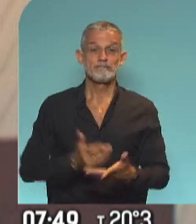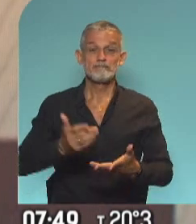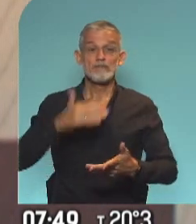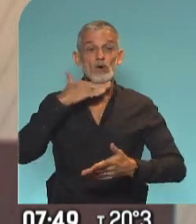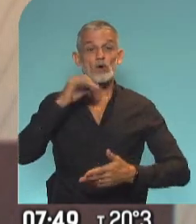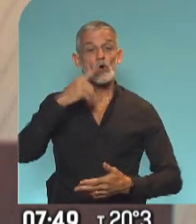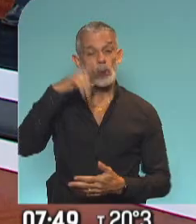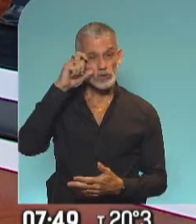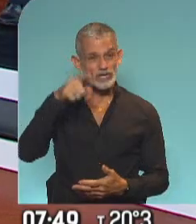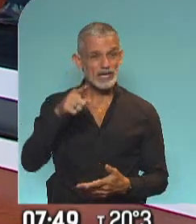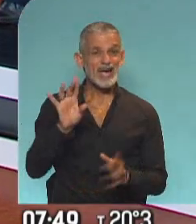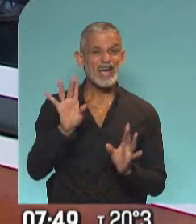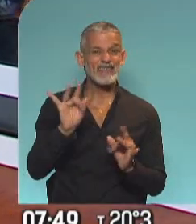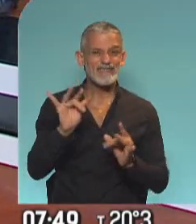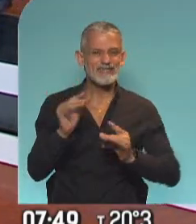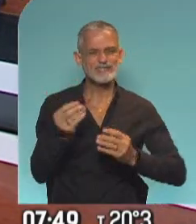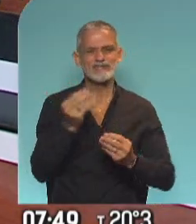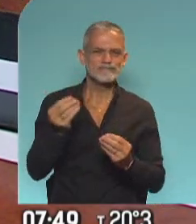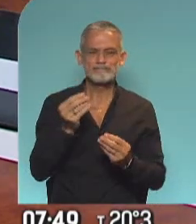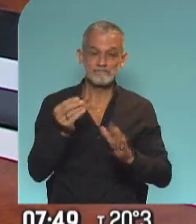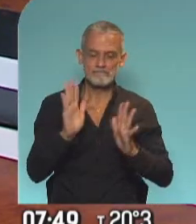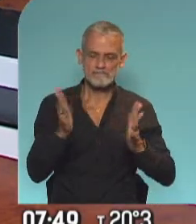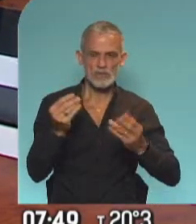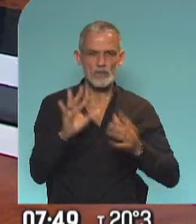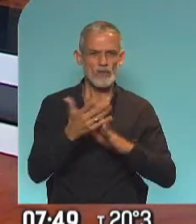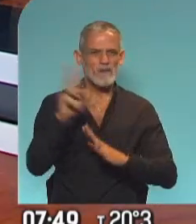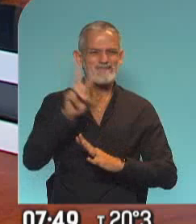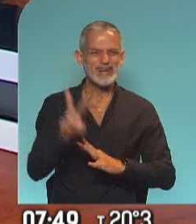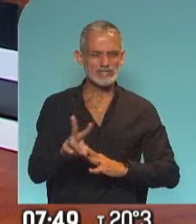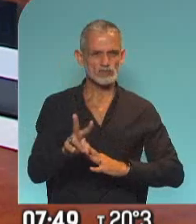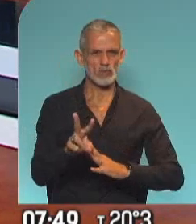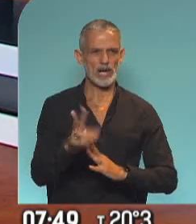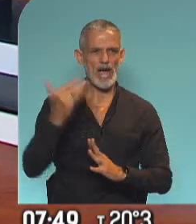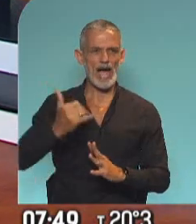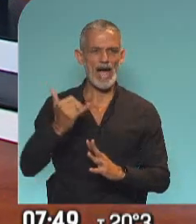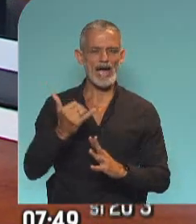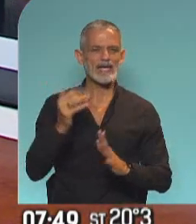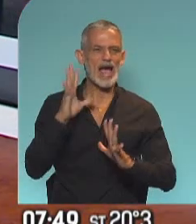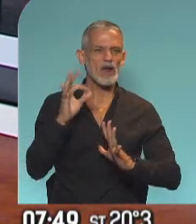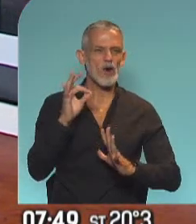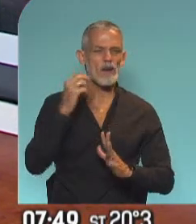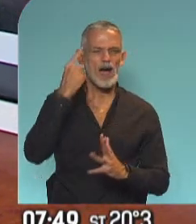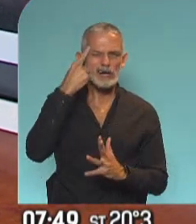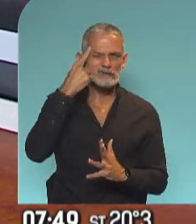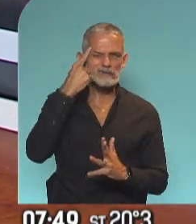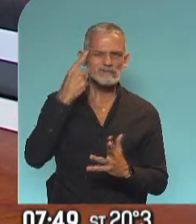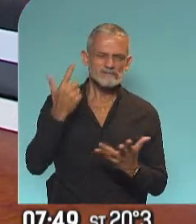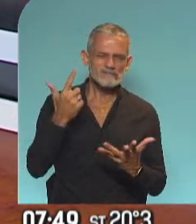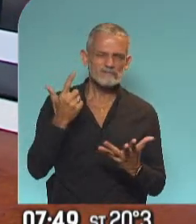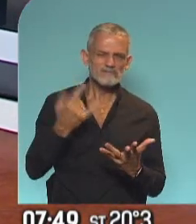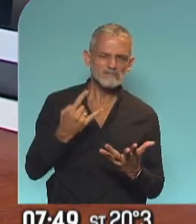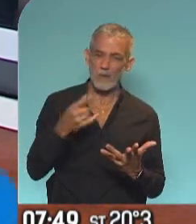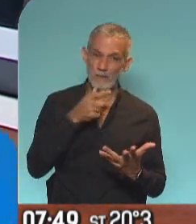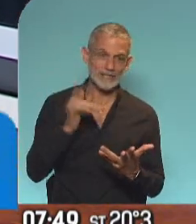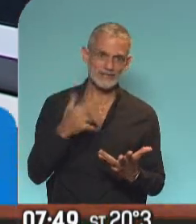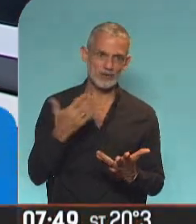José, qué difícil es desde cualquier sector de Venezuela que tenga algo credibilidad, ¿no? Así es. Por eso le pusimos,